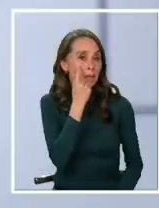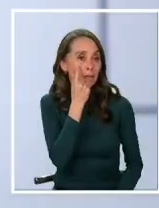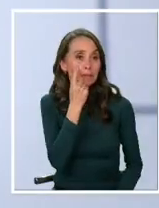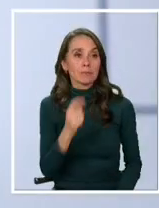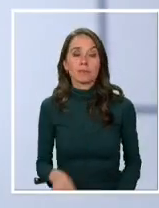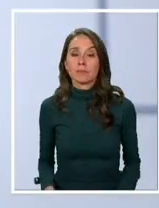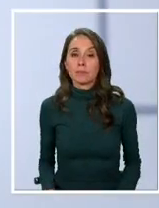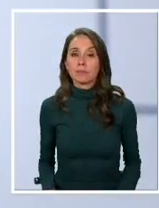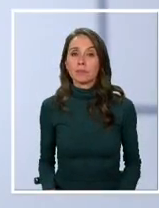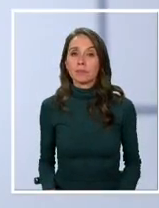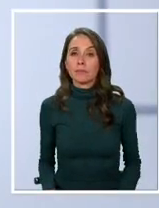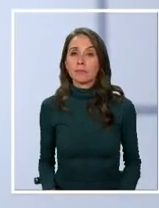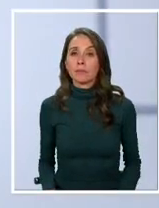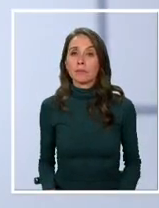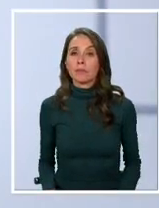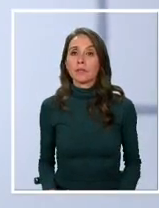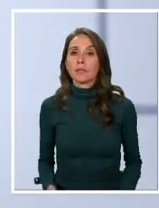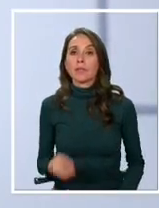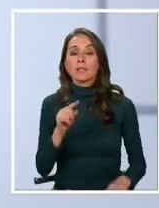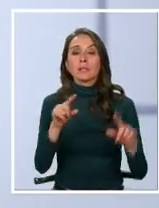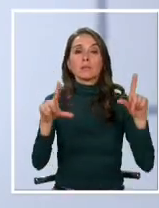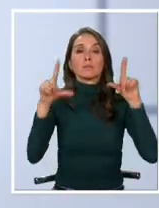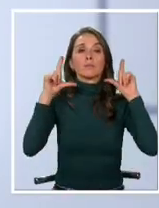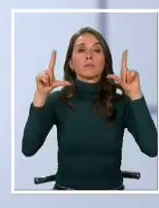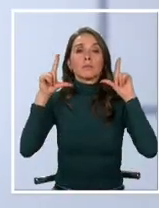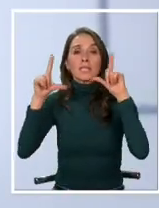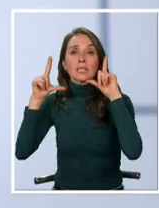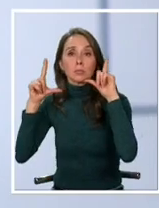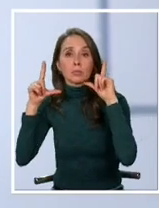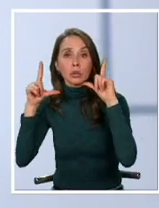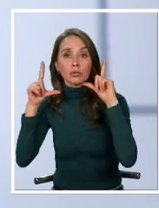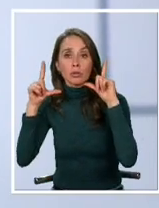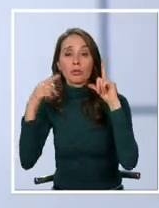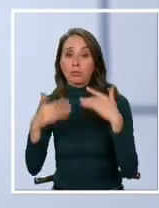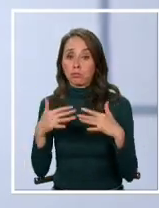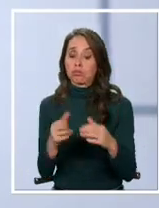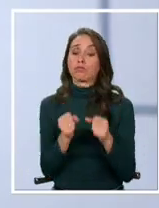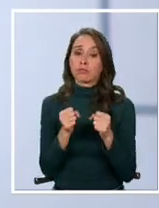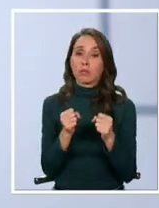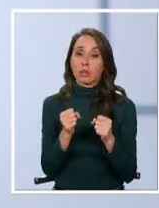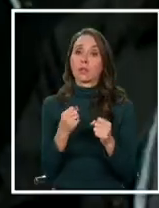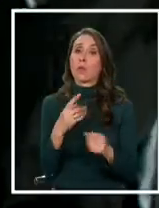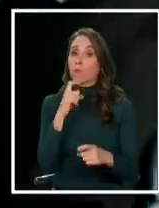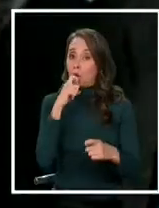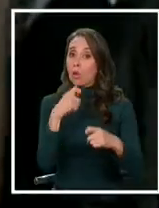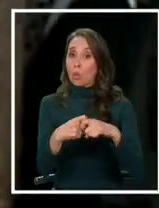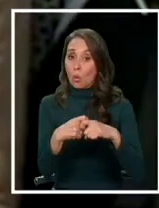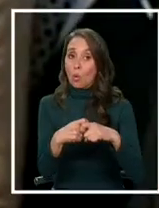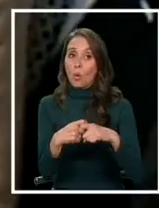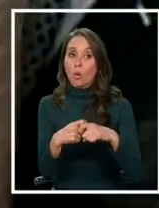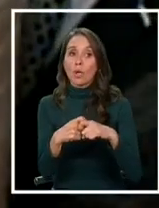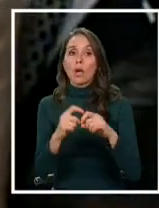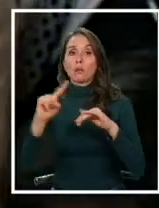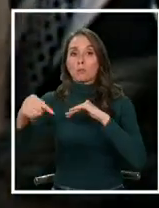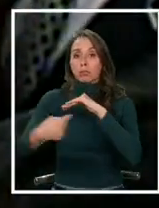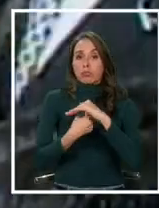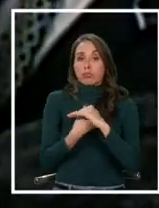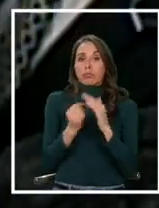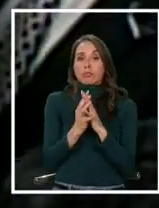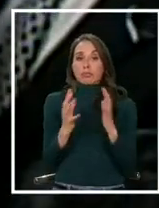menen Esa esa exposición que en algunos momentos fue cruenta fue dura fue muy